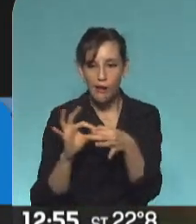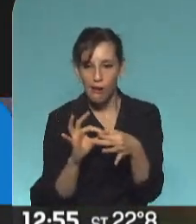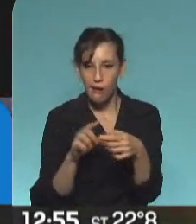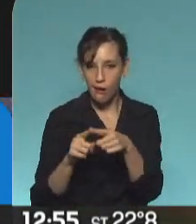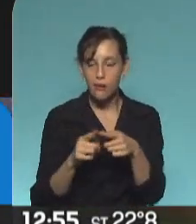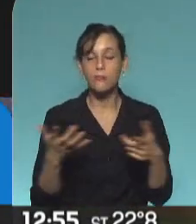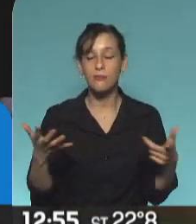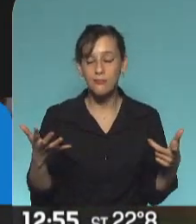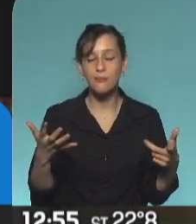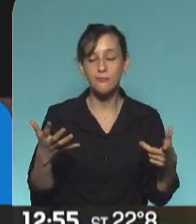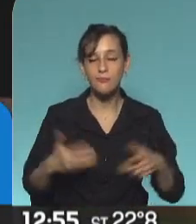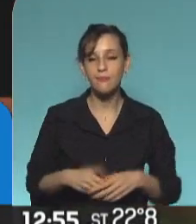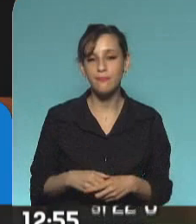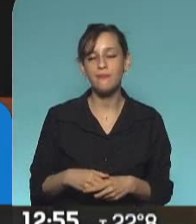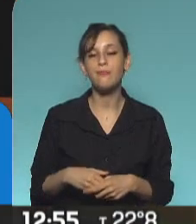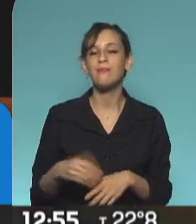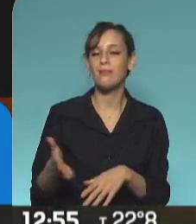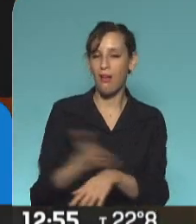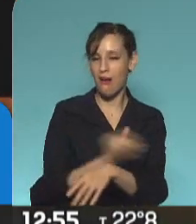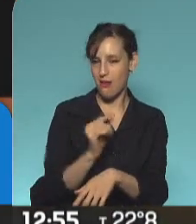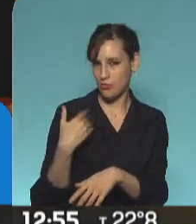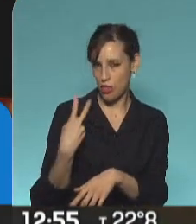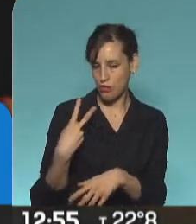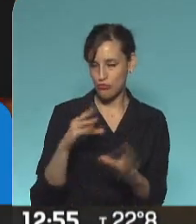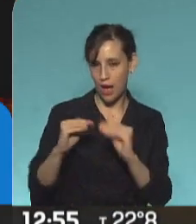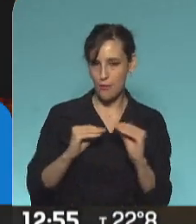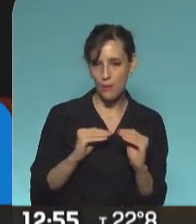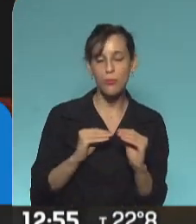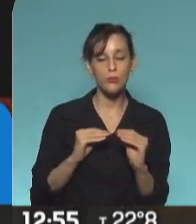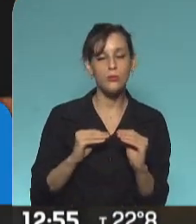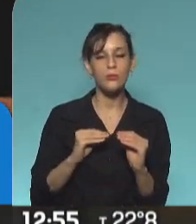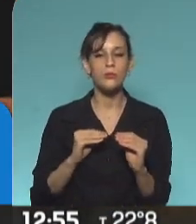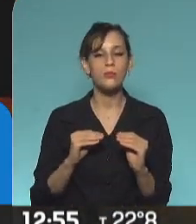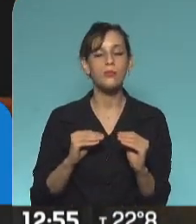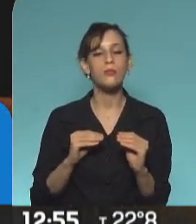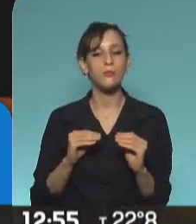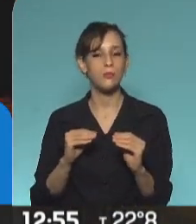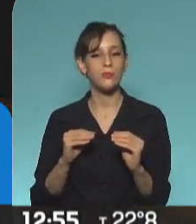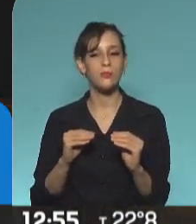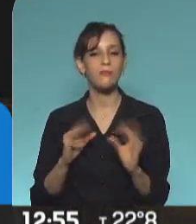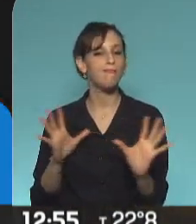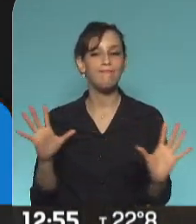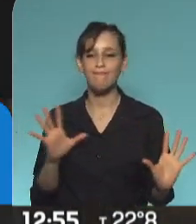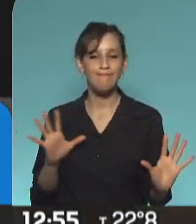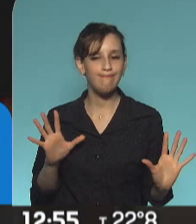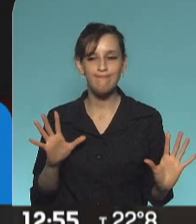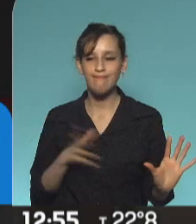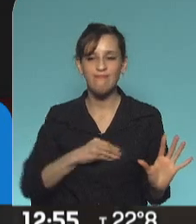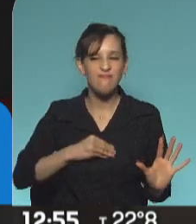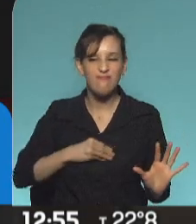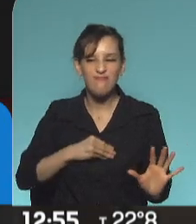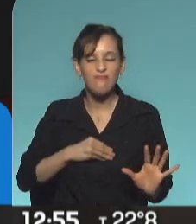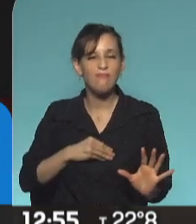no hablábamos antes de salir al aire una sensación con la cual no tenemos que convivir es con que esto se